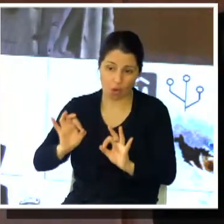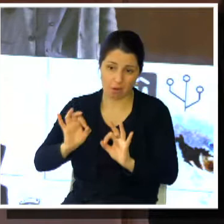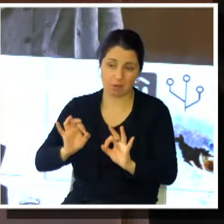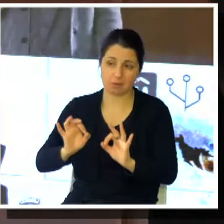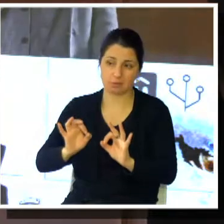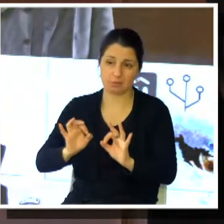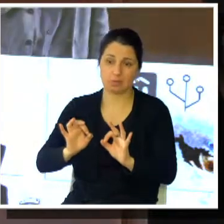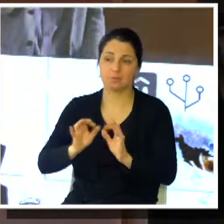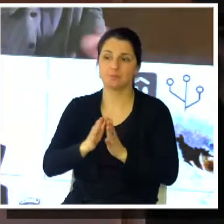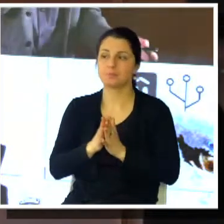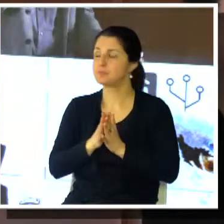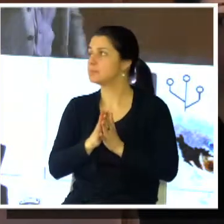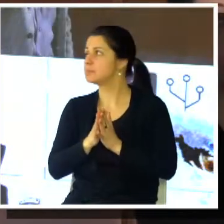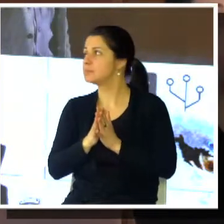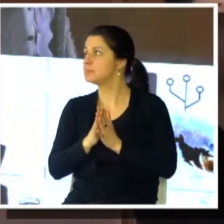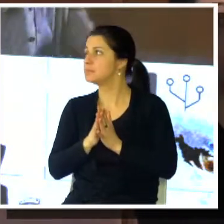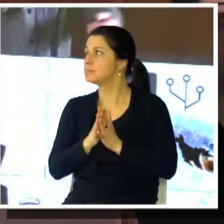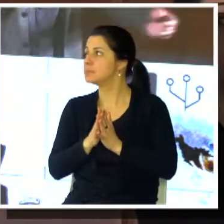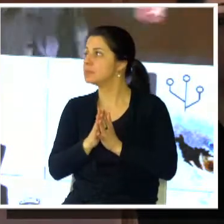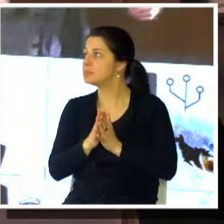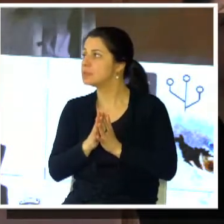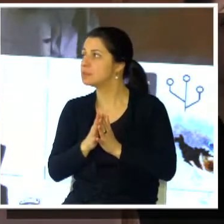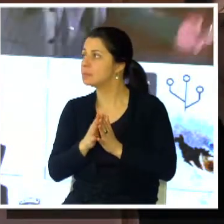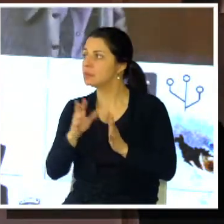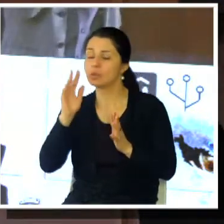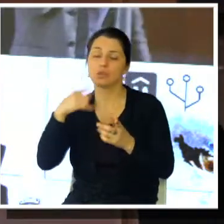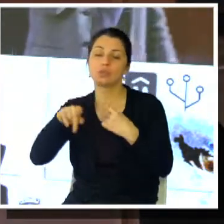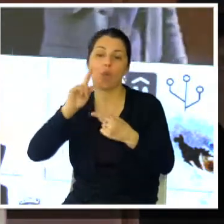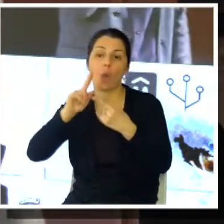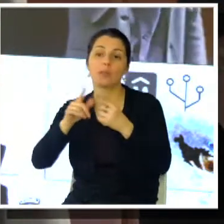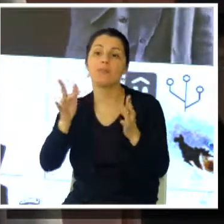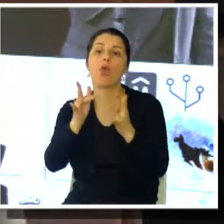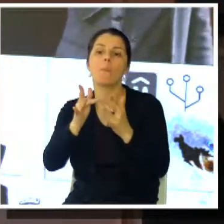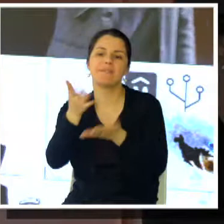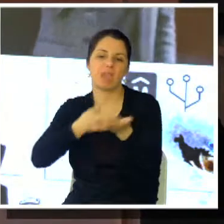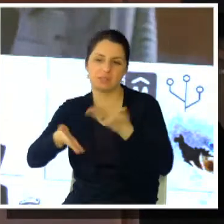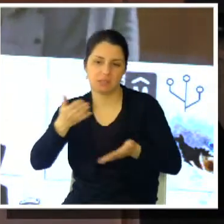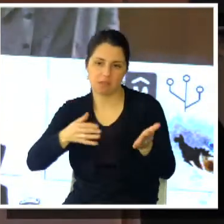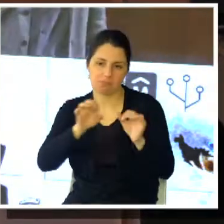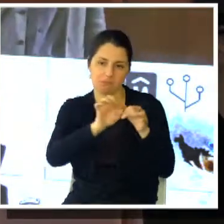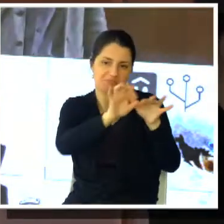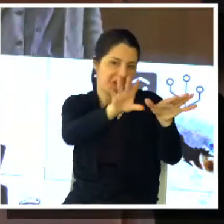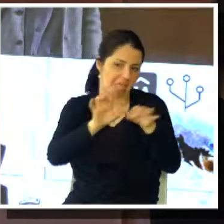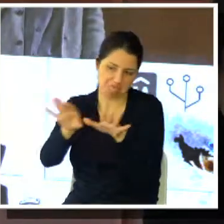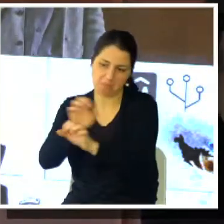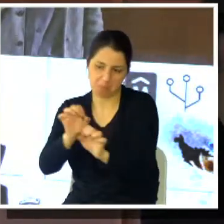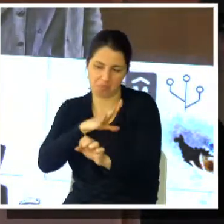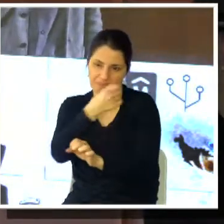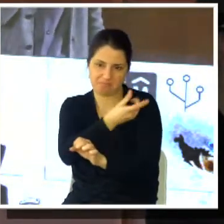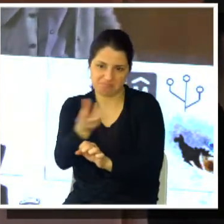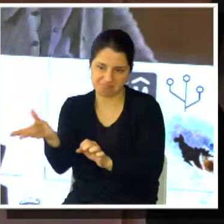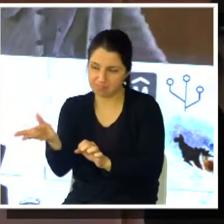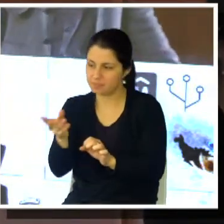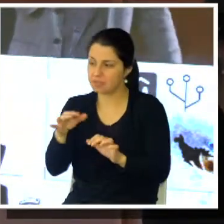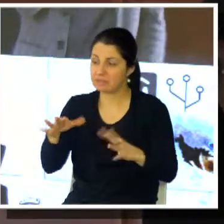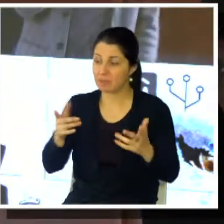concretadas con el 5G. Así que bueno, por ahora creo que todo apunta a la convivencia de las redes estas que tenemos, ¿está? Y bueno, ¿qué está pasando